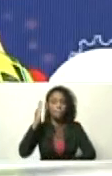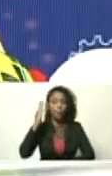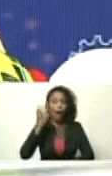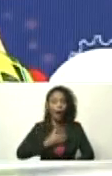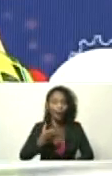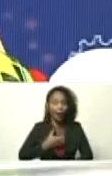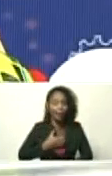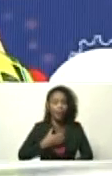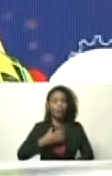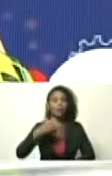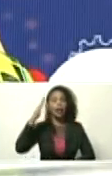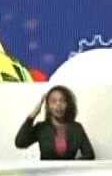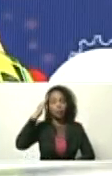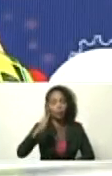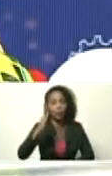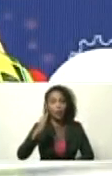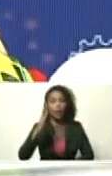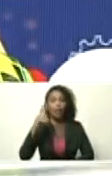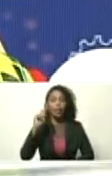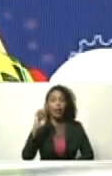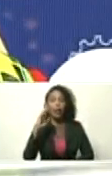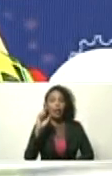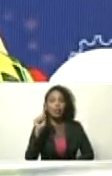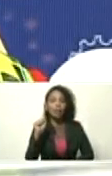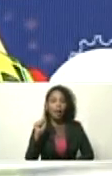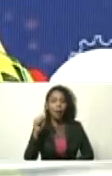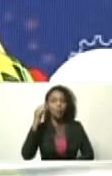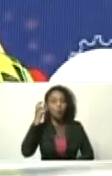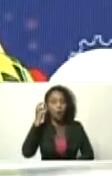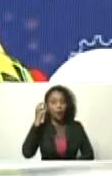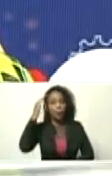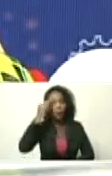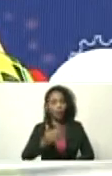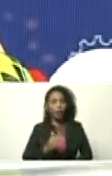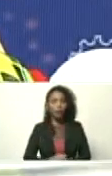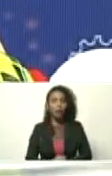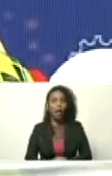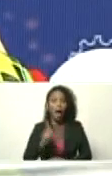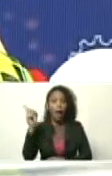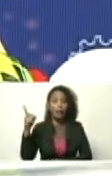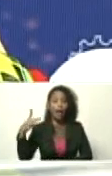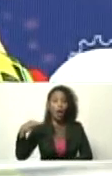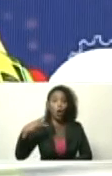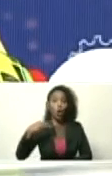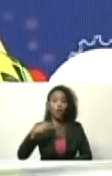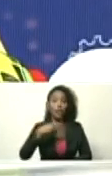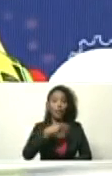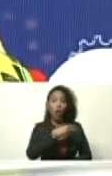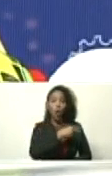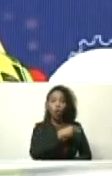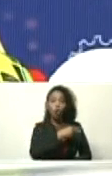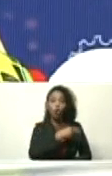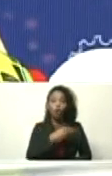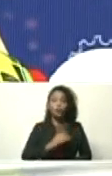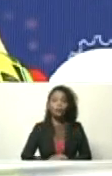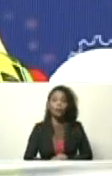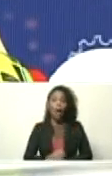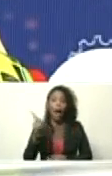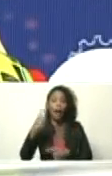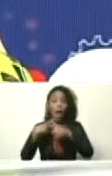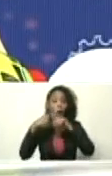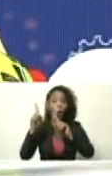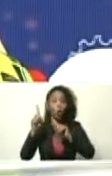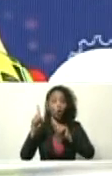interesa, Carmen Teresa Meléndez Rivas. Y allá en los cortijos está el otro grande,